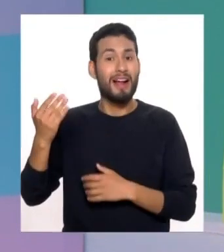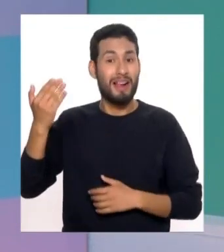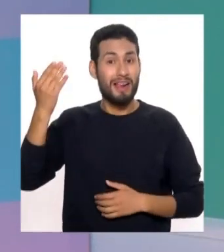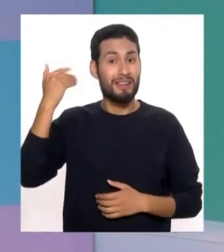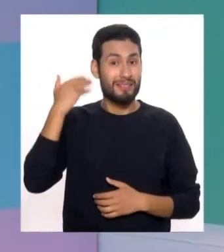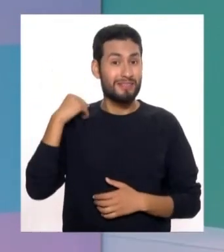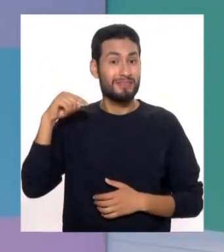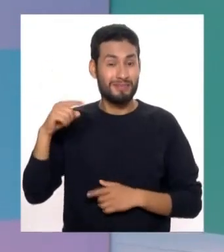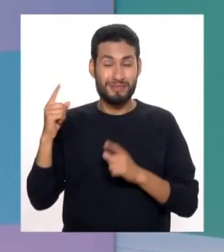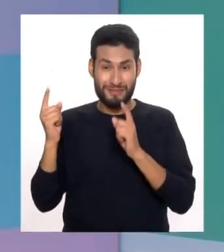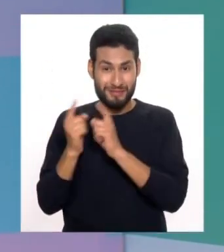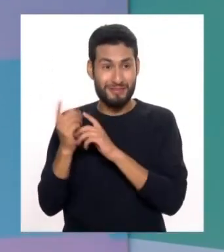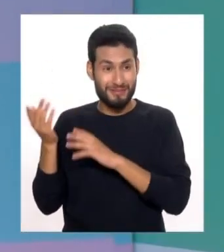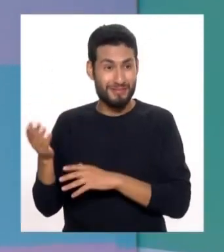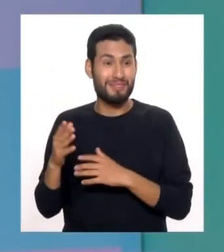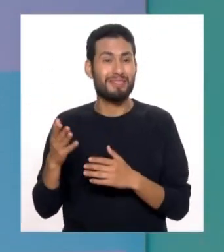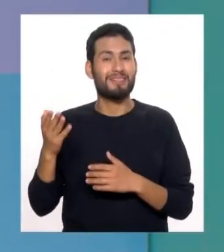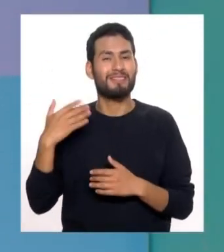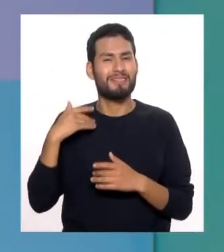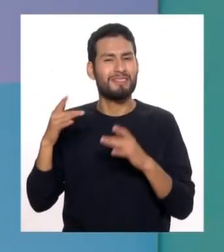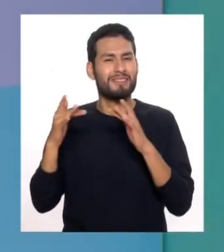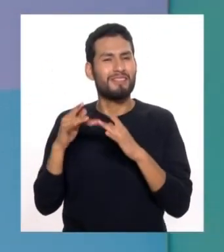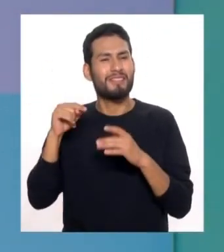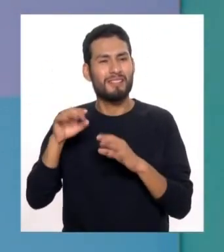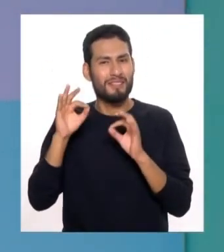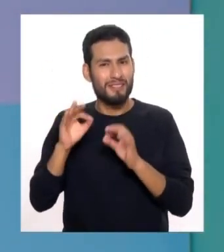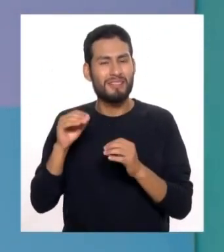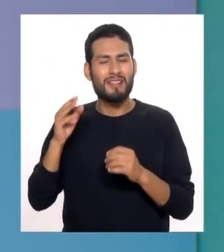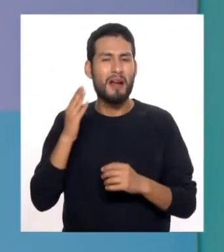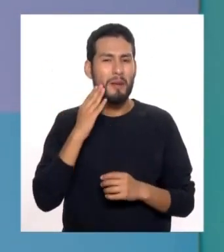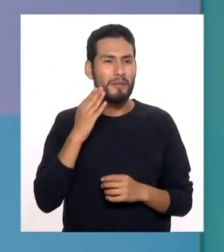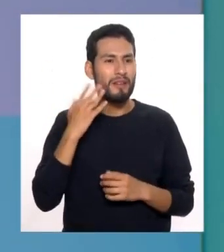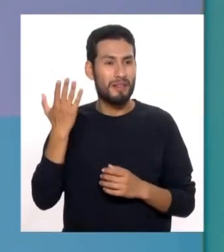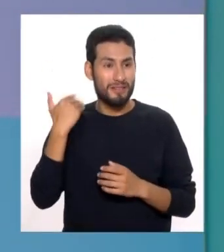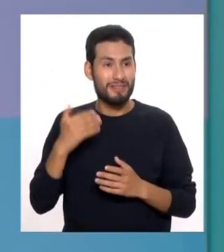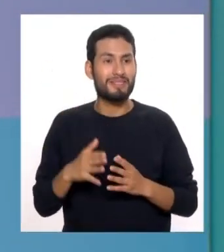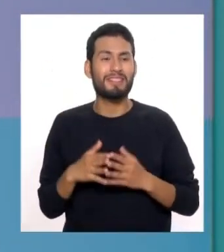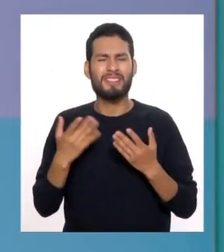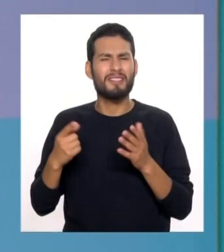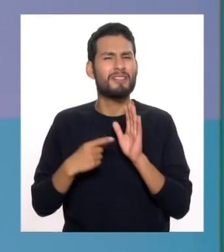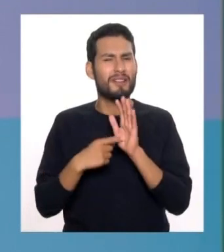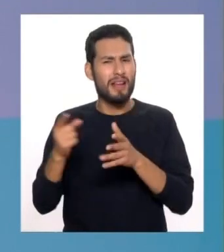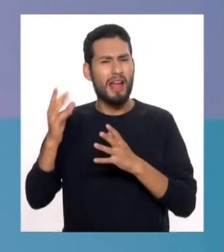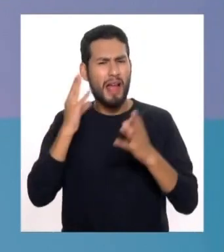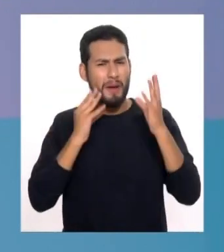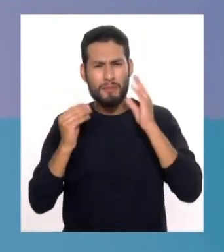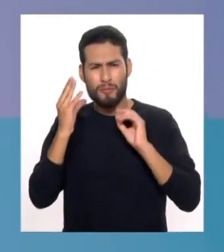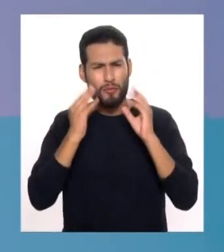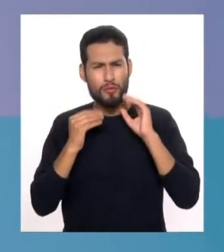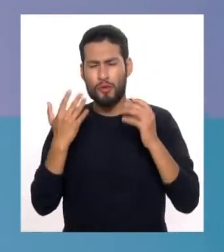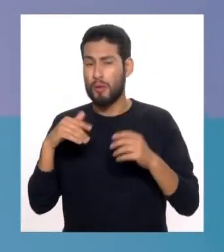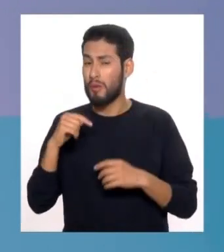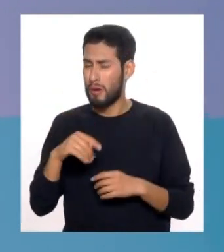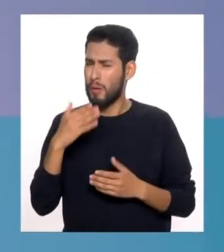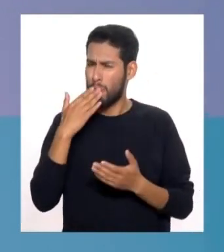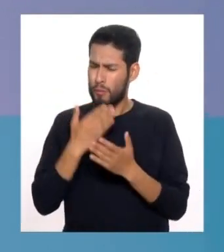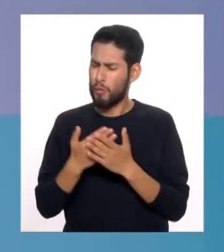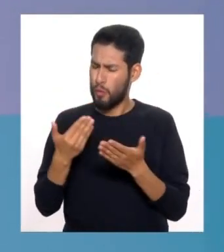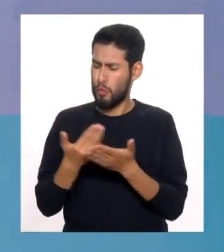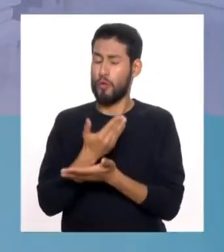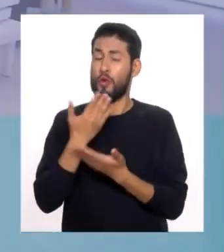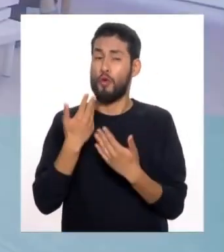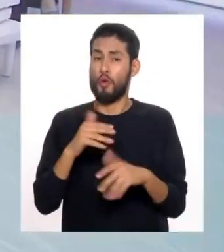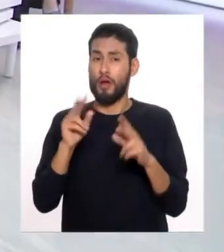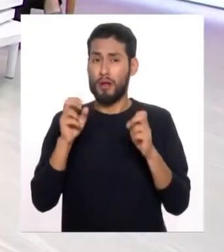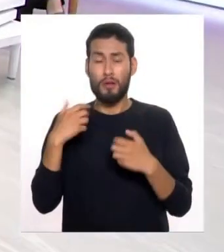antes con él en un enlace en la propia maternidad, mostrando su experiencia, porque ese es un tema realmente muy nuevo,